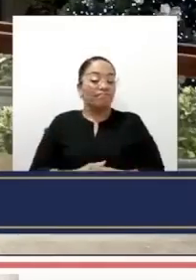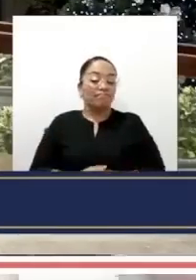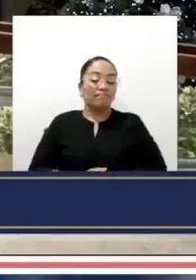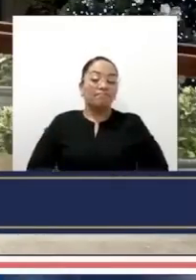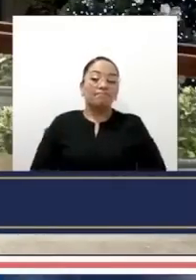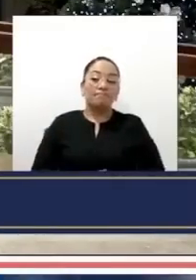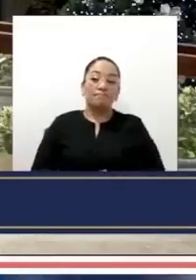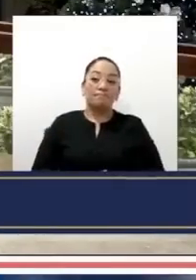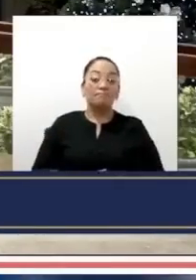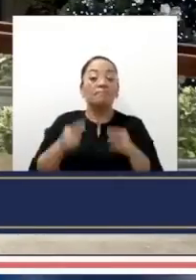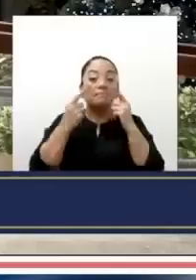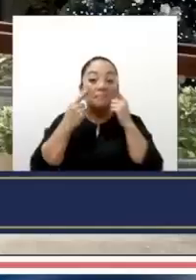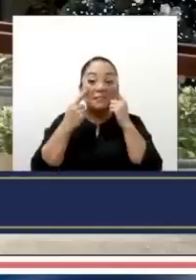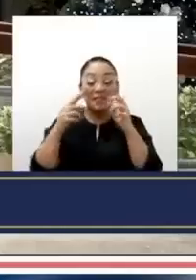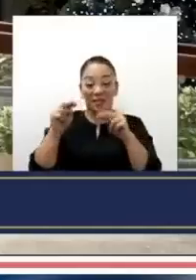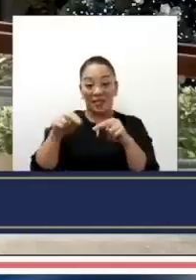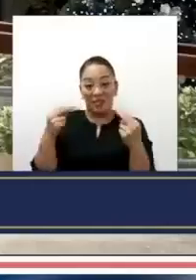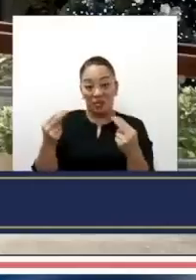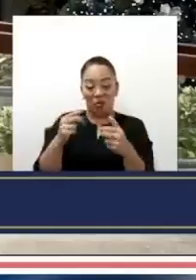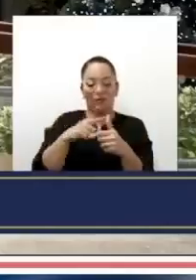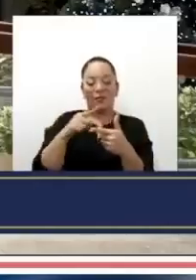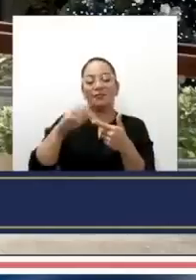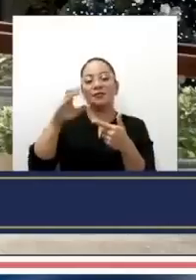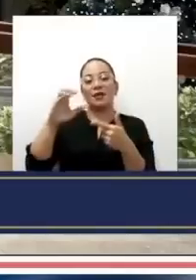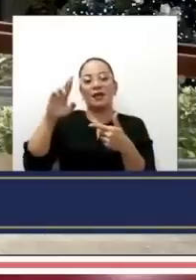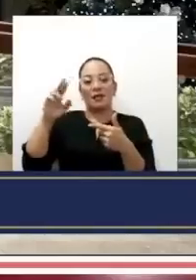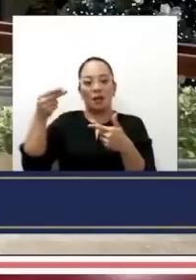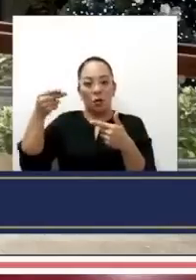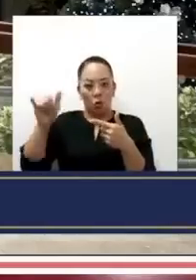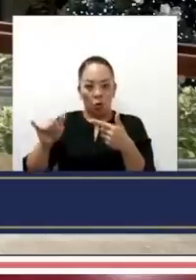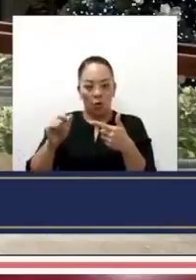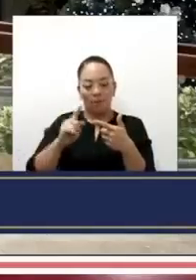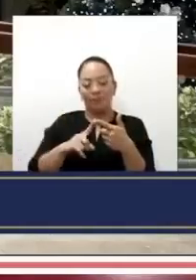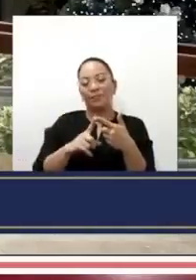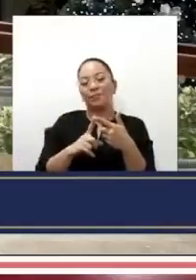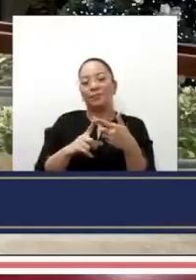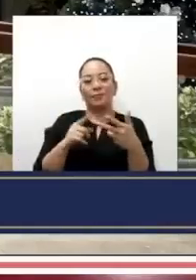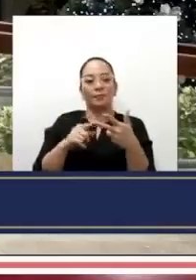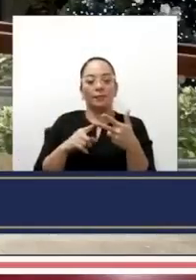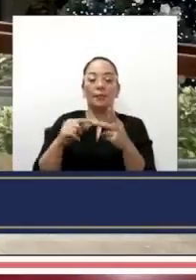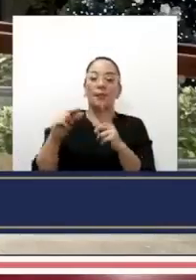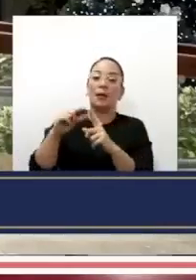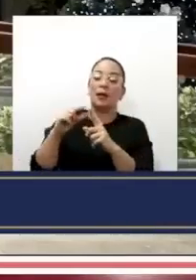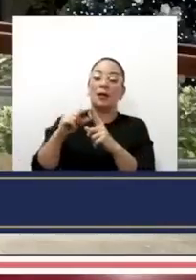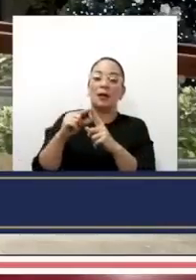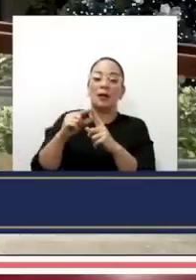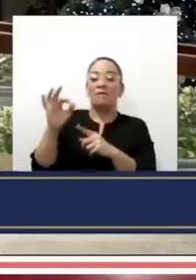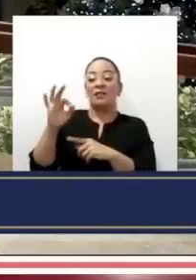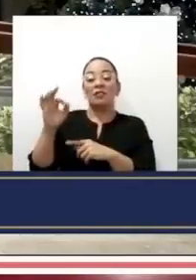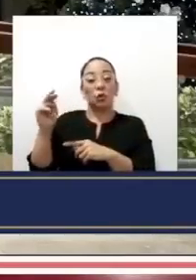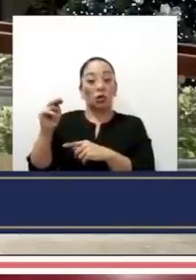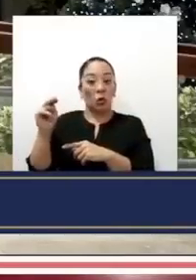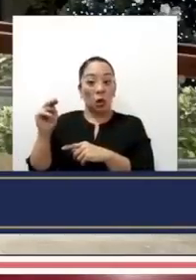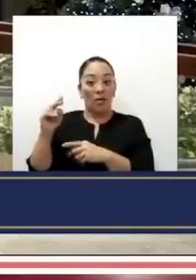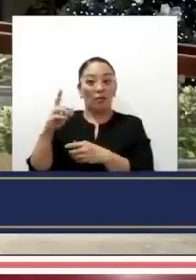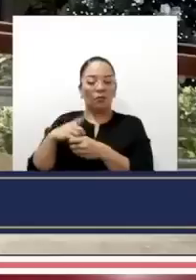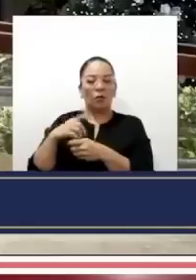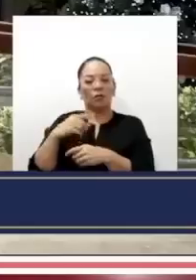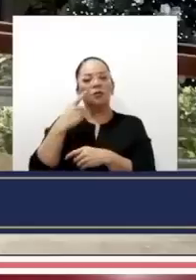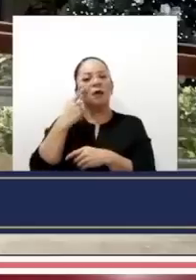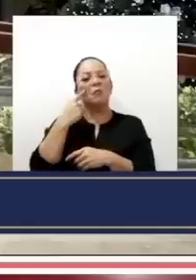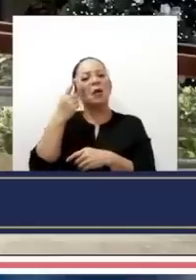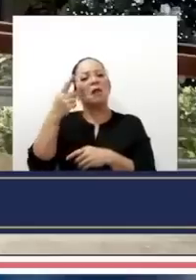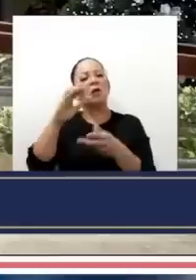La Nación sale, CR Hoy, y las palabras de Francisco Nicolás, vean el número